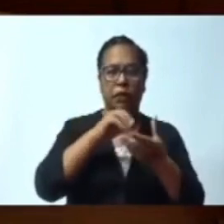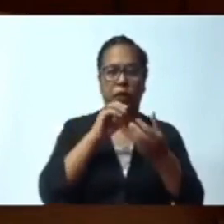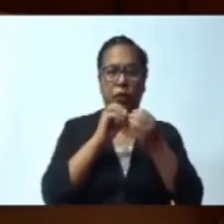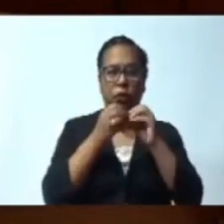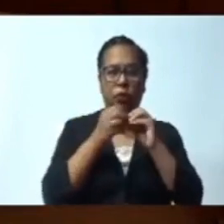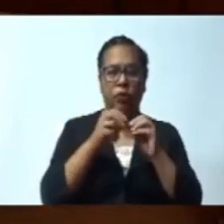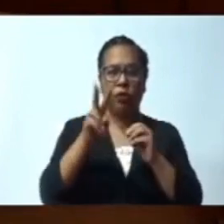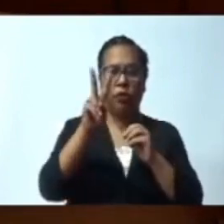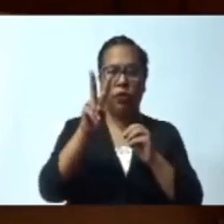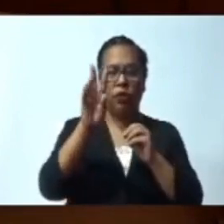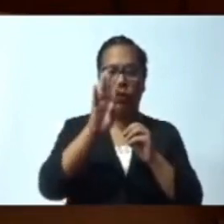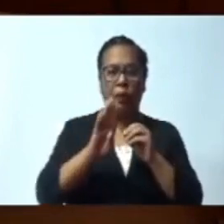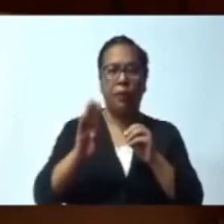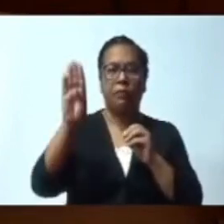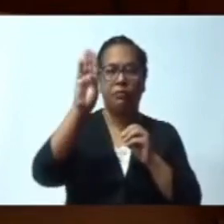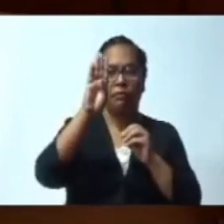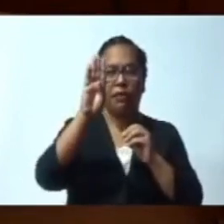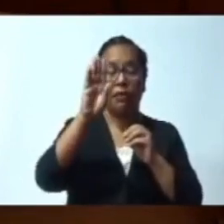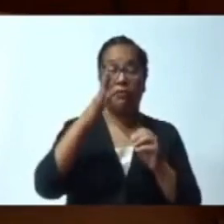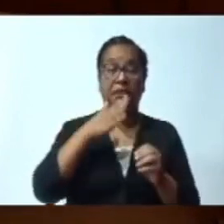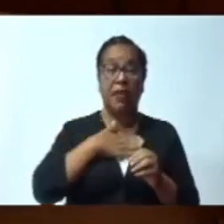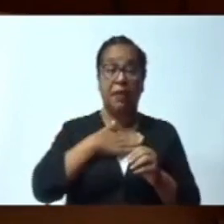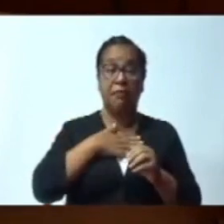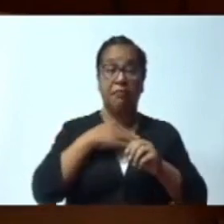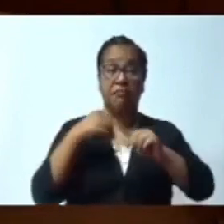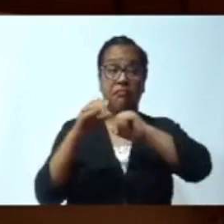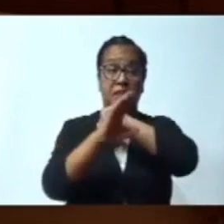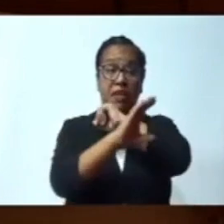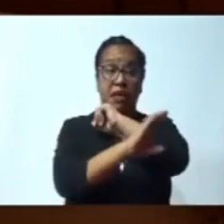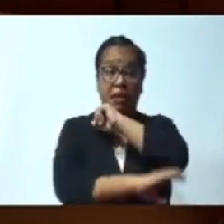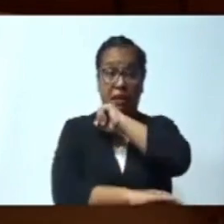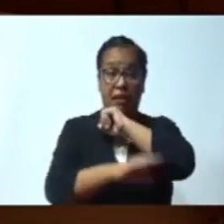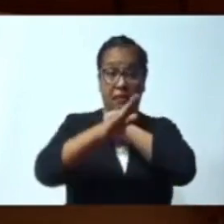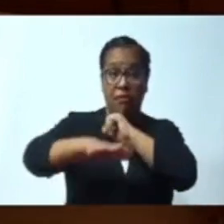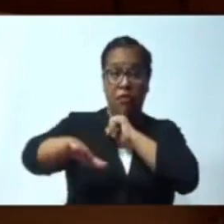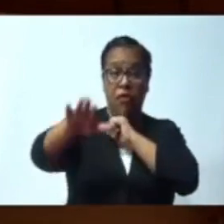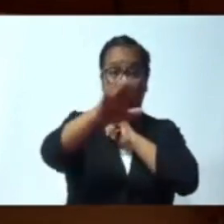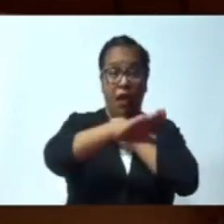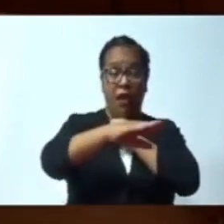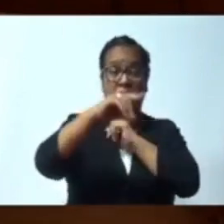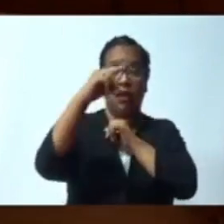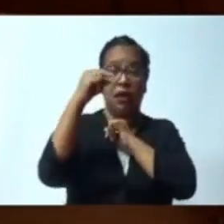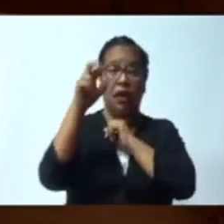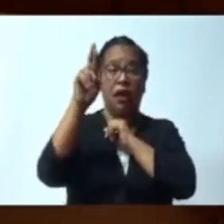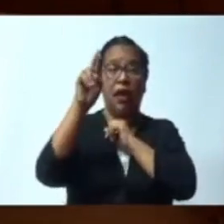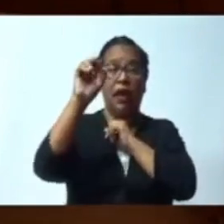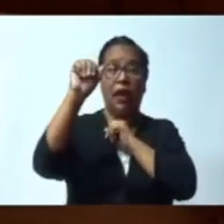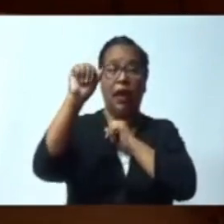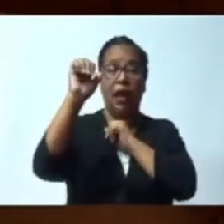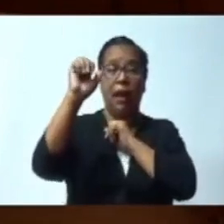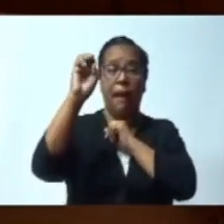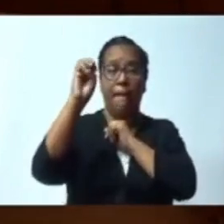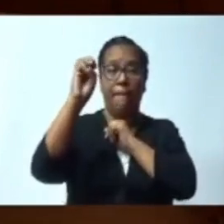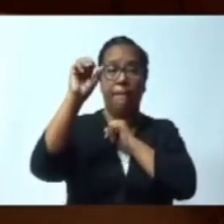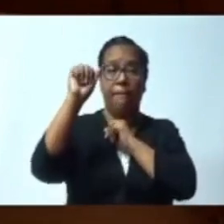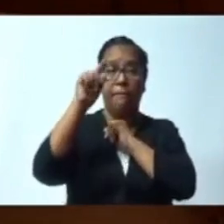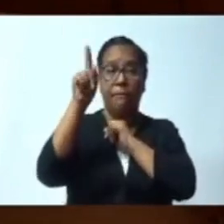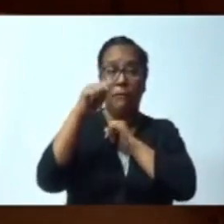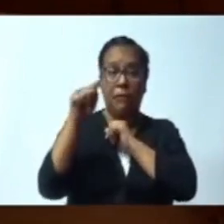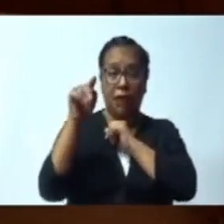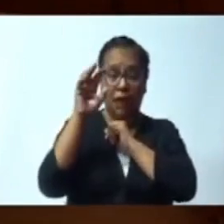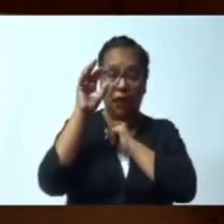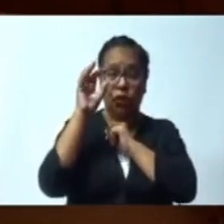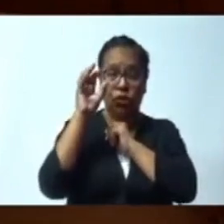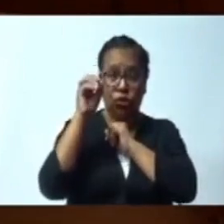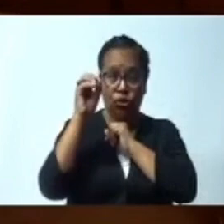que quizá usted nunca ha oído mencionar. Se llama El Gramaso. Está situado en un lugar muy alto en la